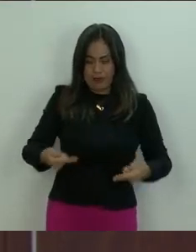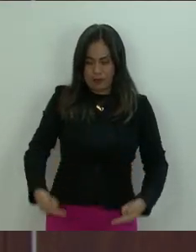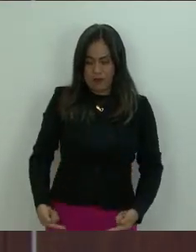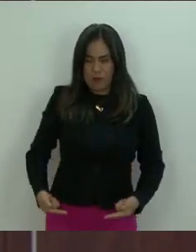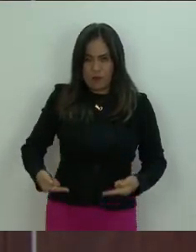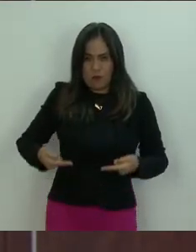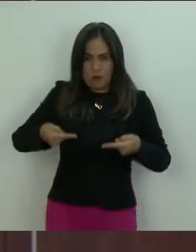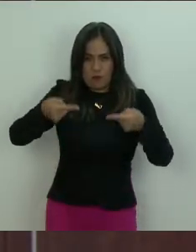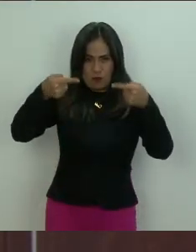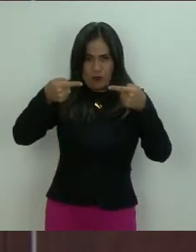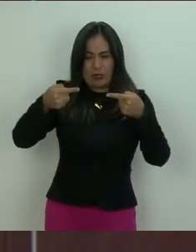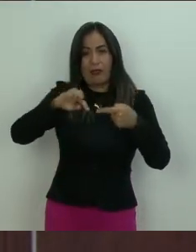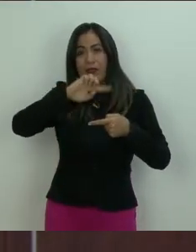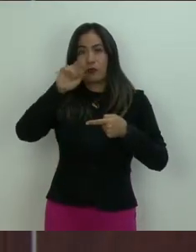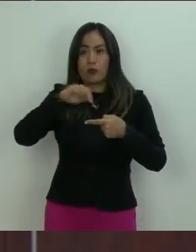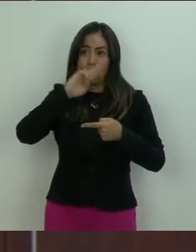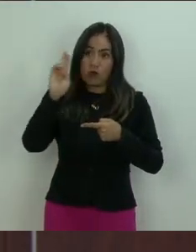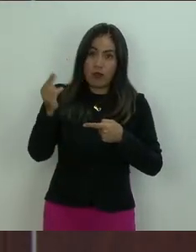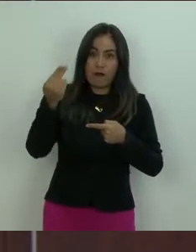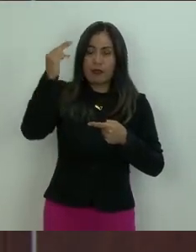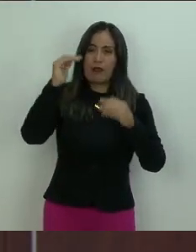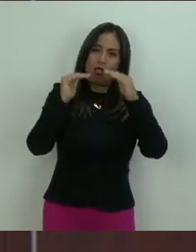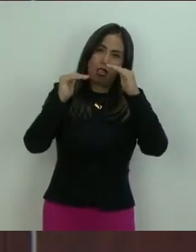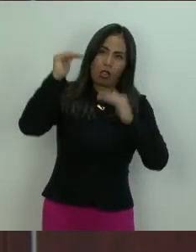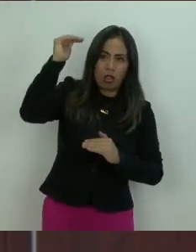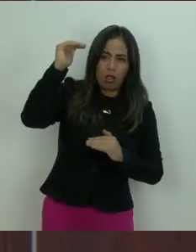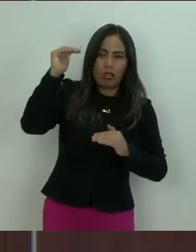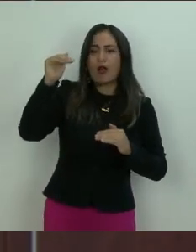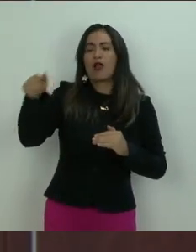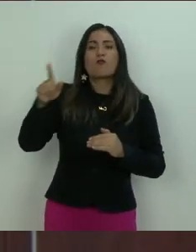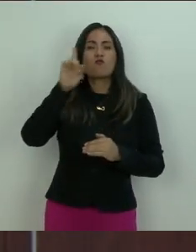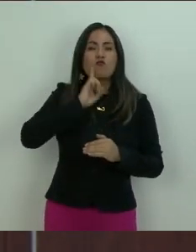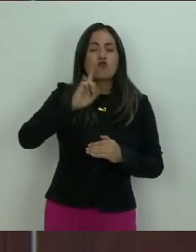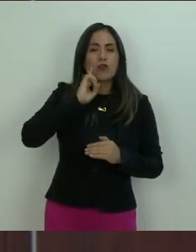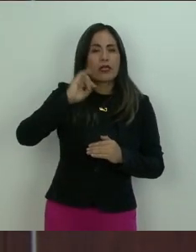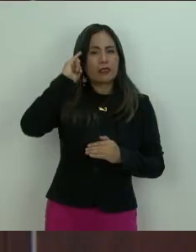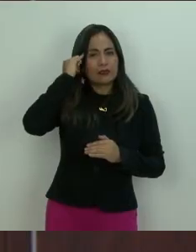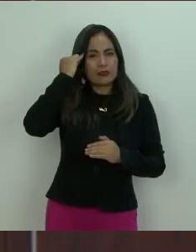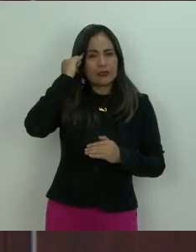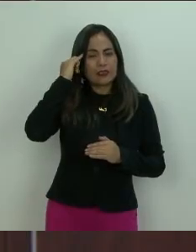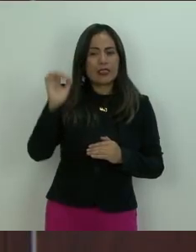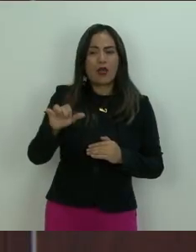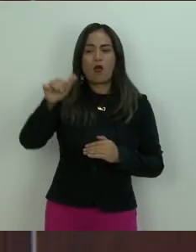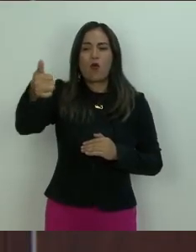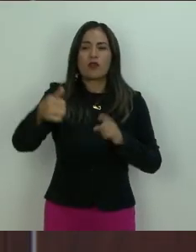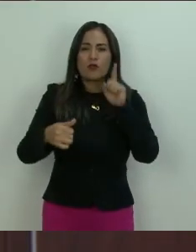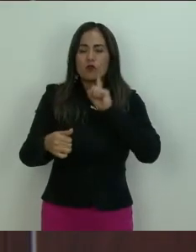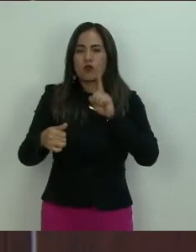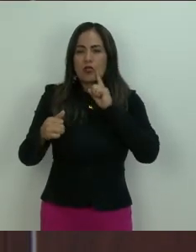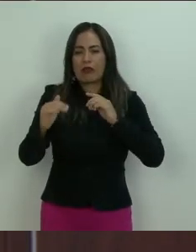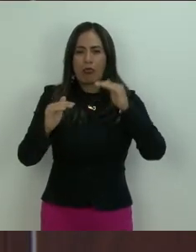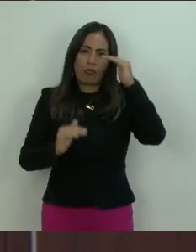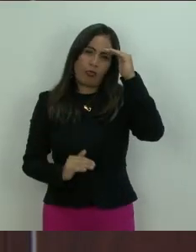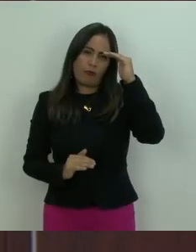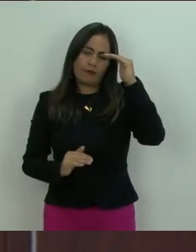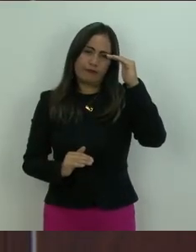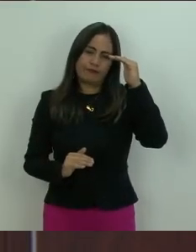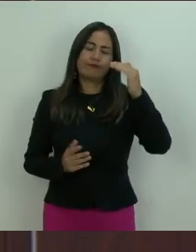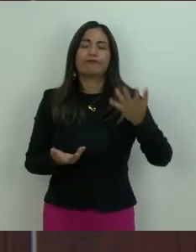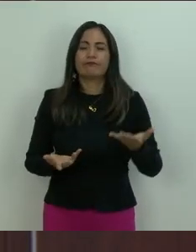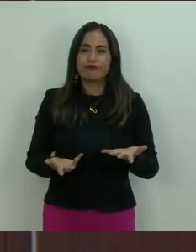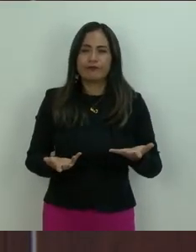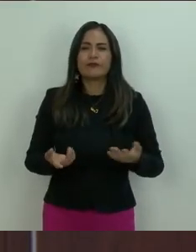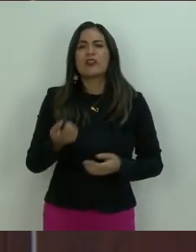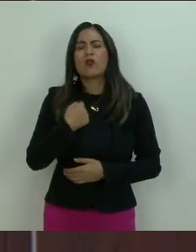a la universidad y la brecha ya se hizo enorme entre mujeres indígenas y el resto de las mujeres en México. Pero entonces nosotros